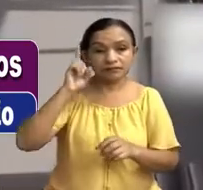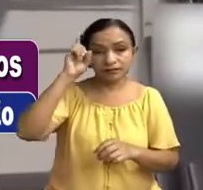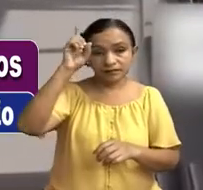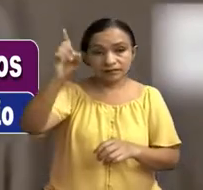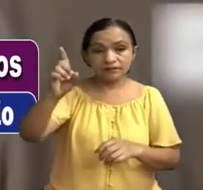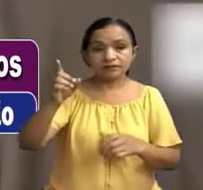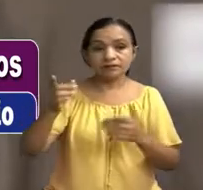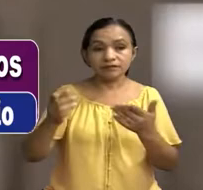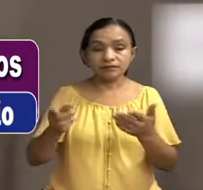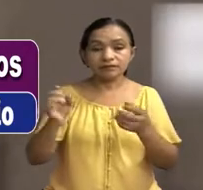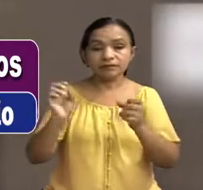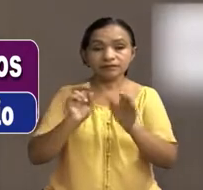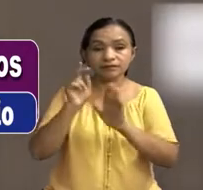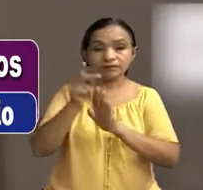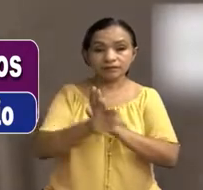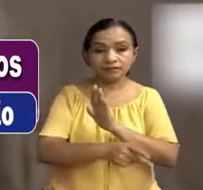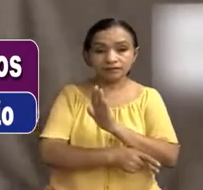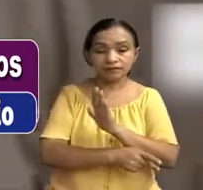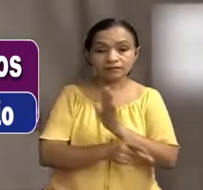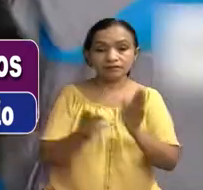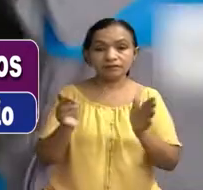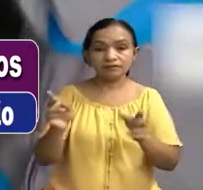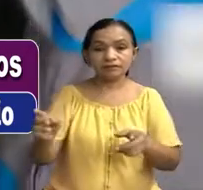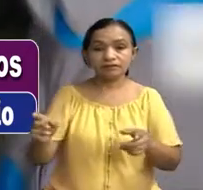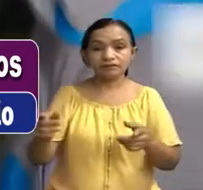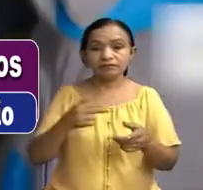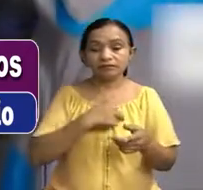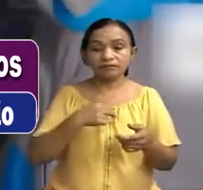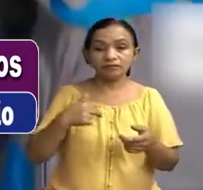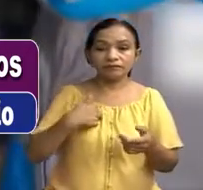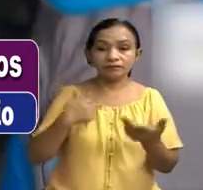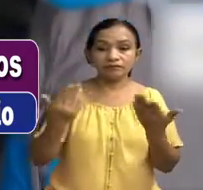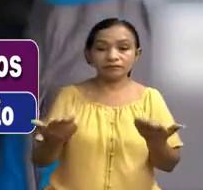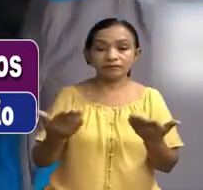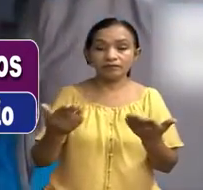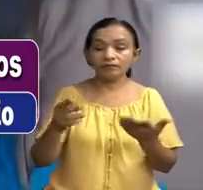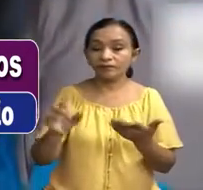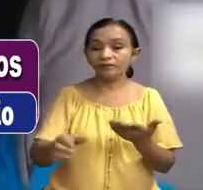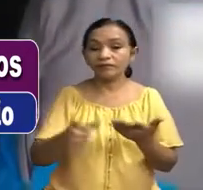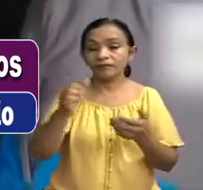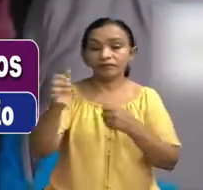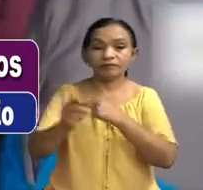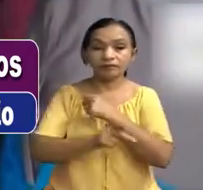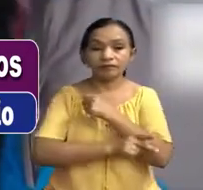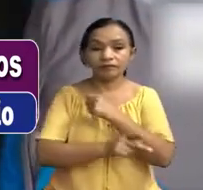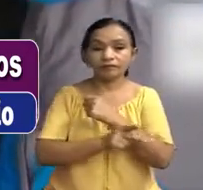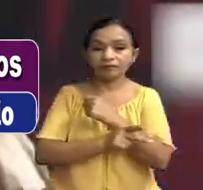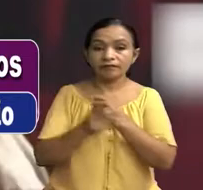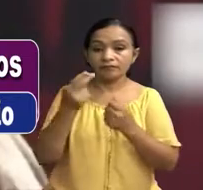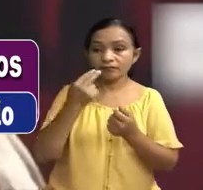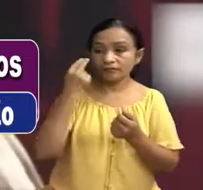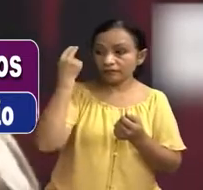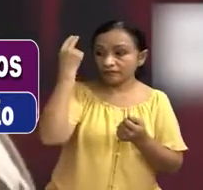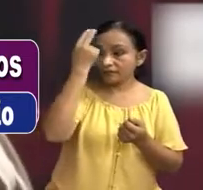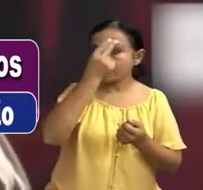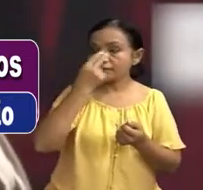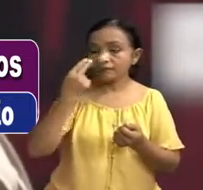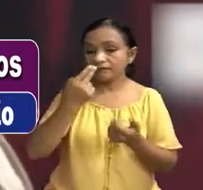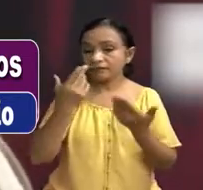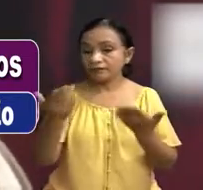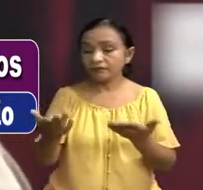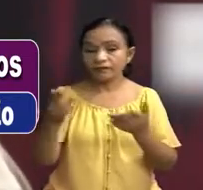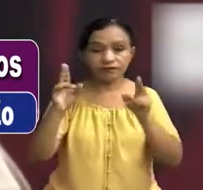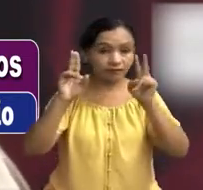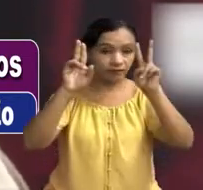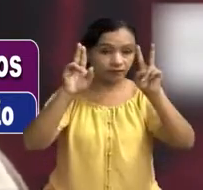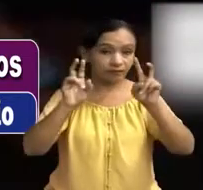¿verdad? Sabemos que el obstáculo principal a ese progreso es el injerencismo extranjero, el injerencismo yanqui. Y quisiera consultarle con respecto a este